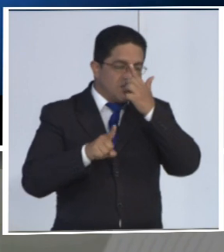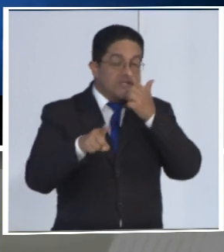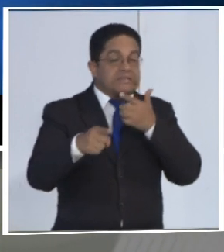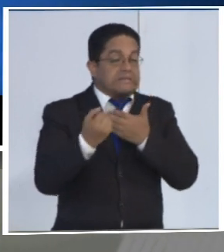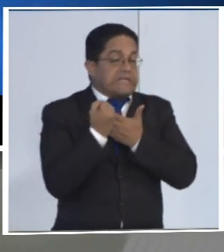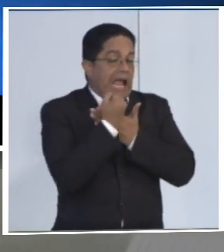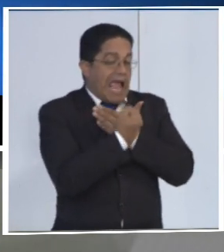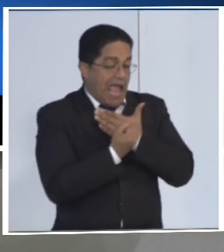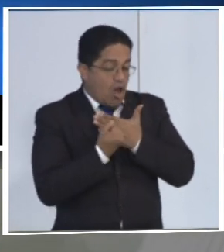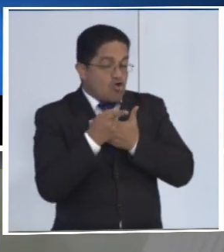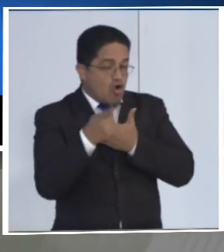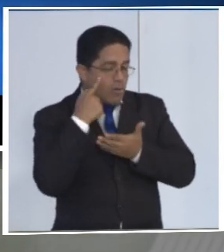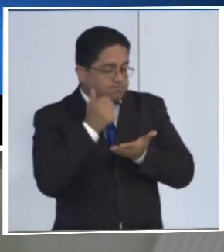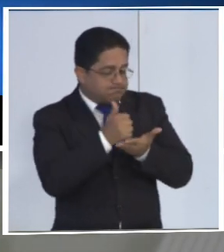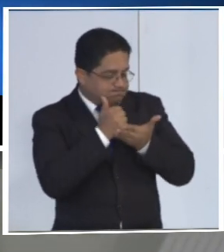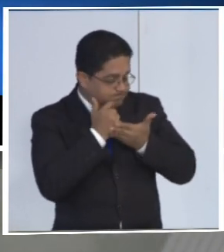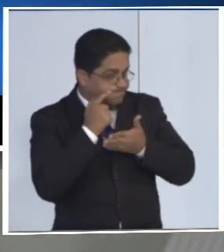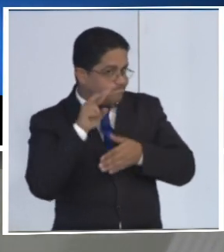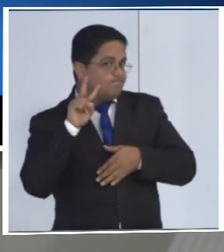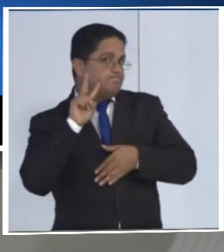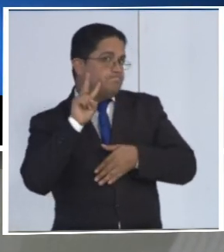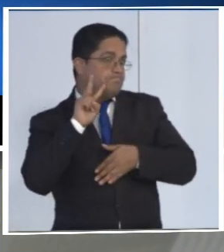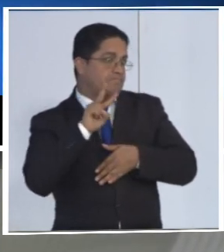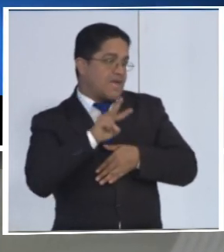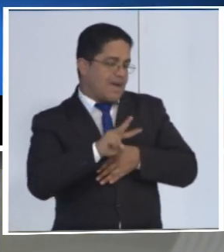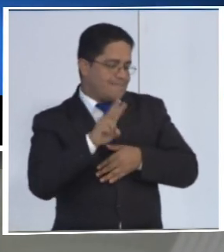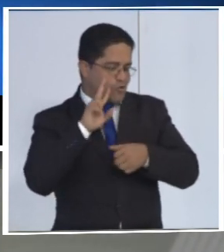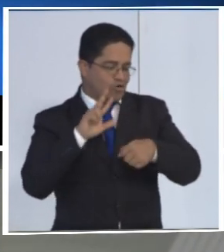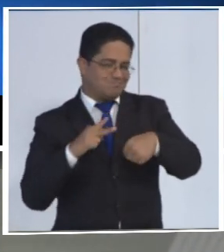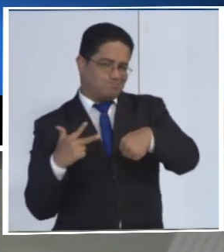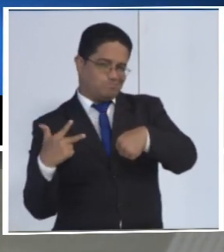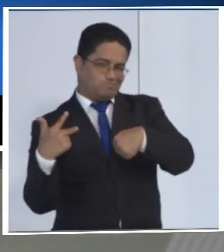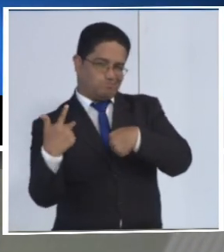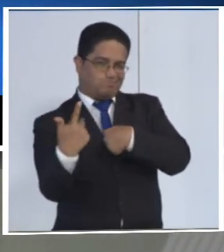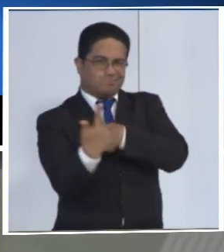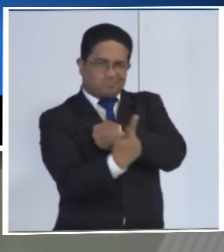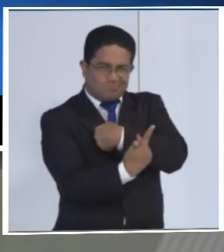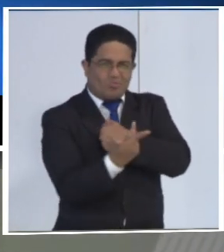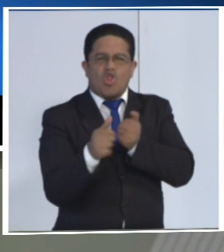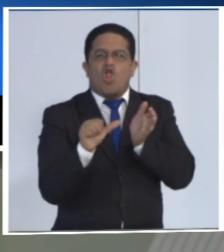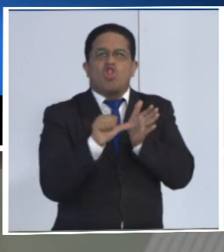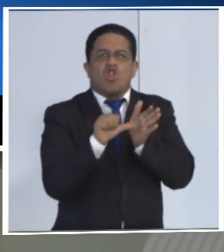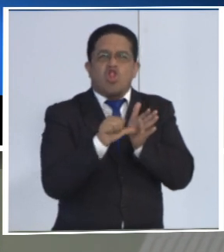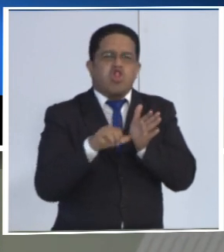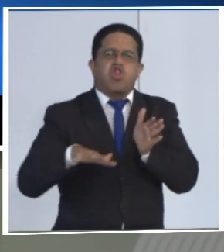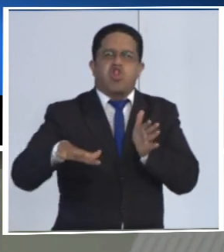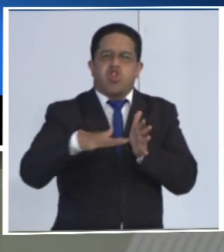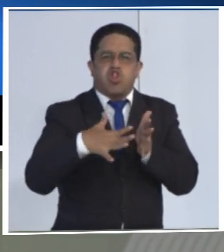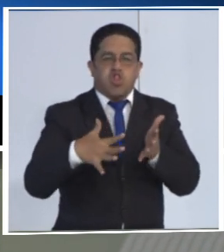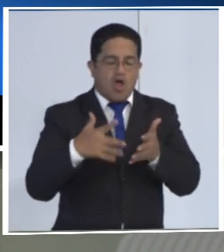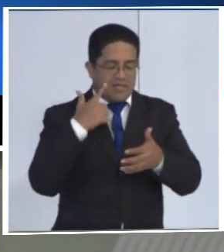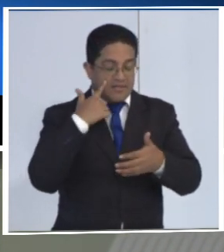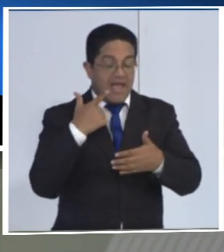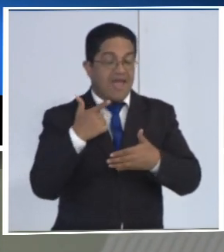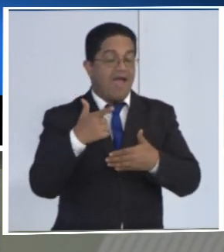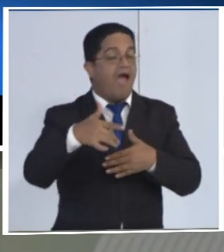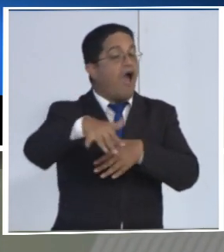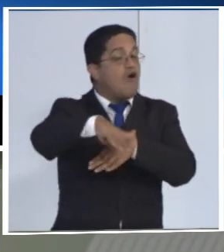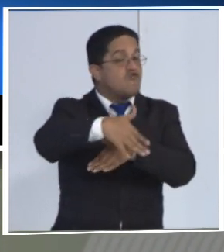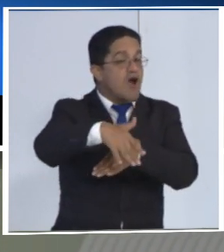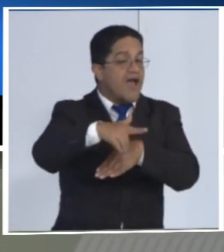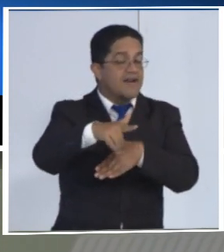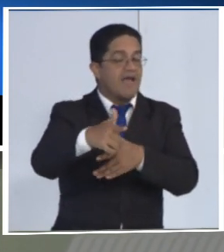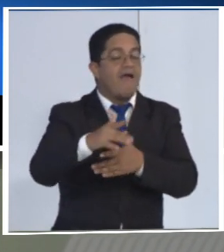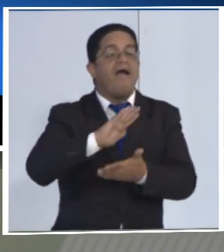a marcar a través del eco, vemos 360 grados del canal anal, donde va desde la porción externa hasta